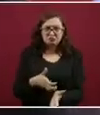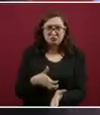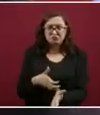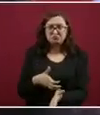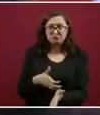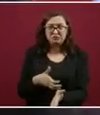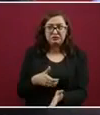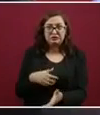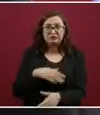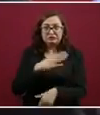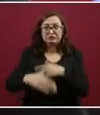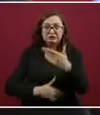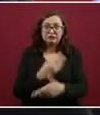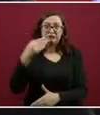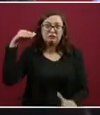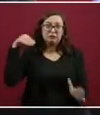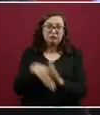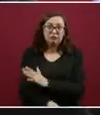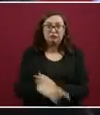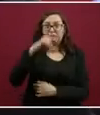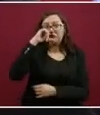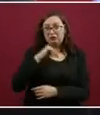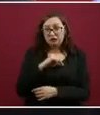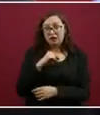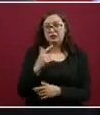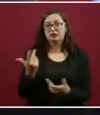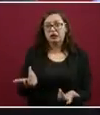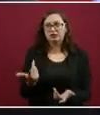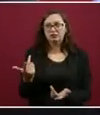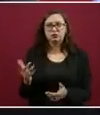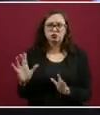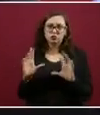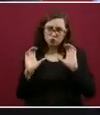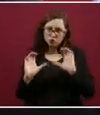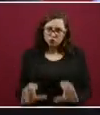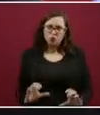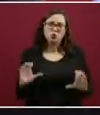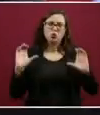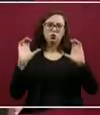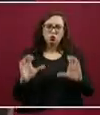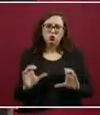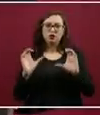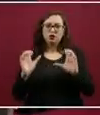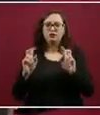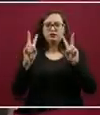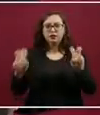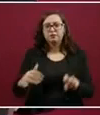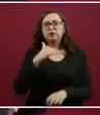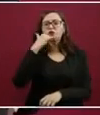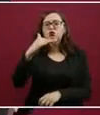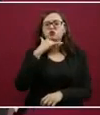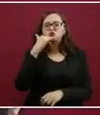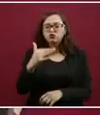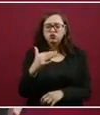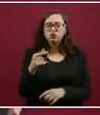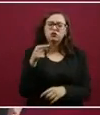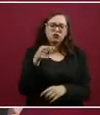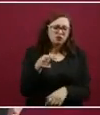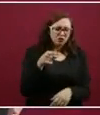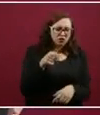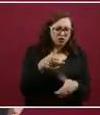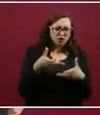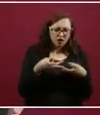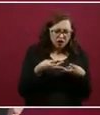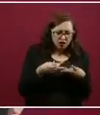fracaso de una acción de gobierno. Y ahí es donde tenemos que atender los temas de corrupción. ¿Dónde hay concentración